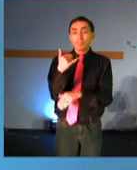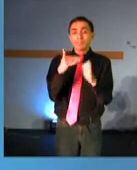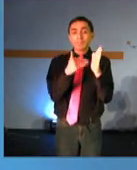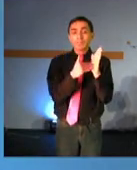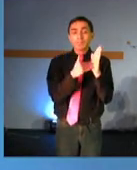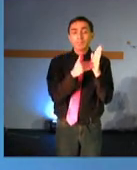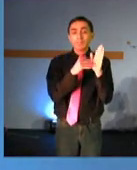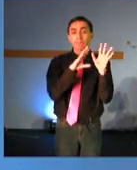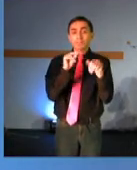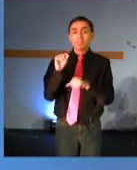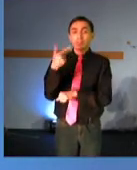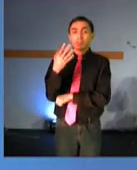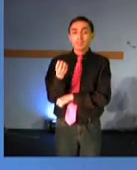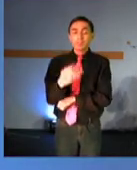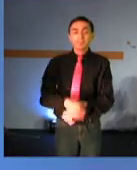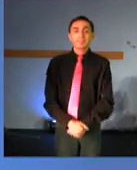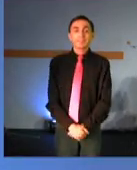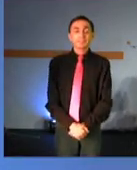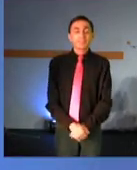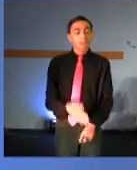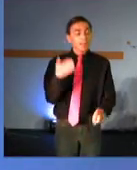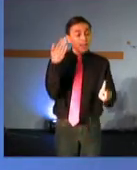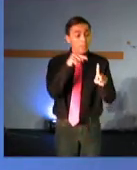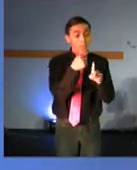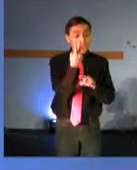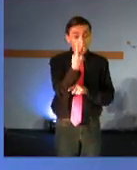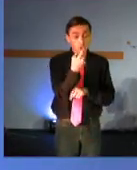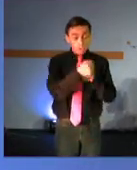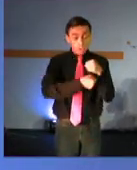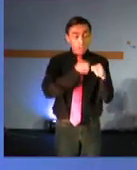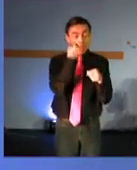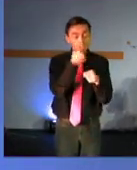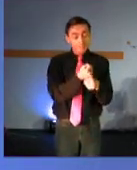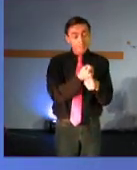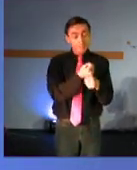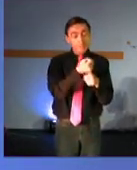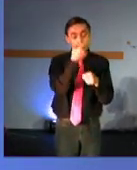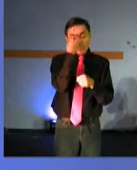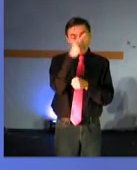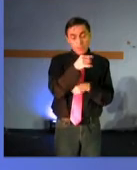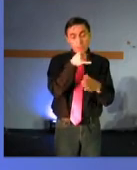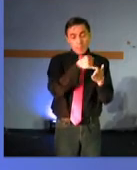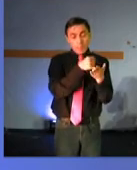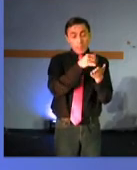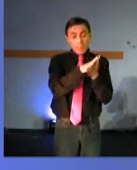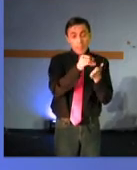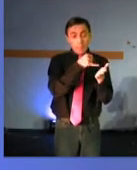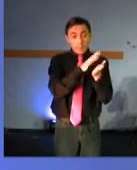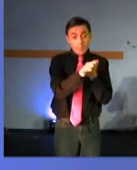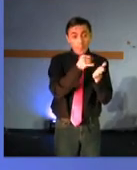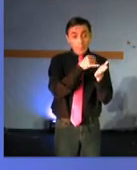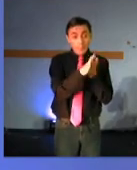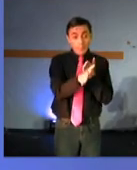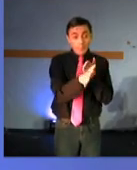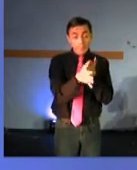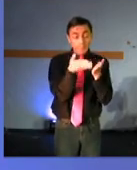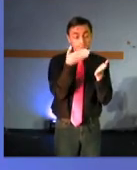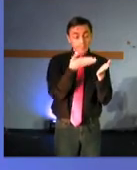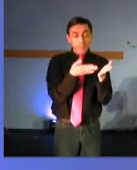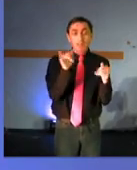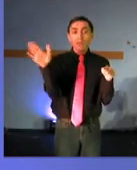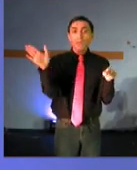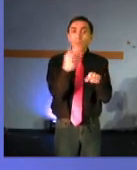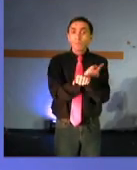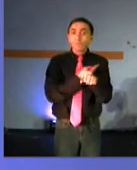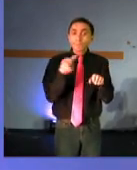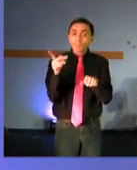1979. Nos centramos en estos dos años para publicarlo físicamente, porque fueron